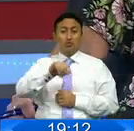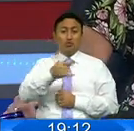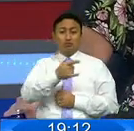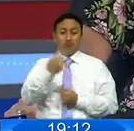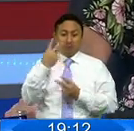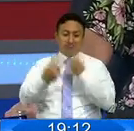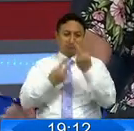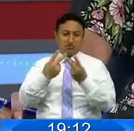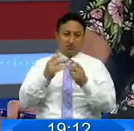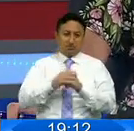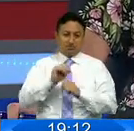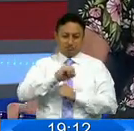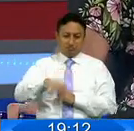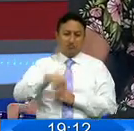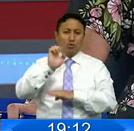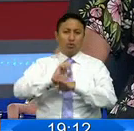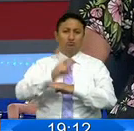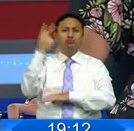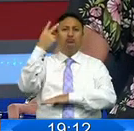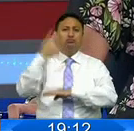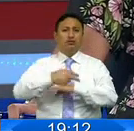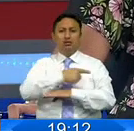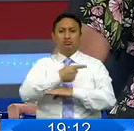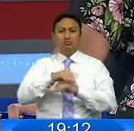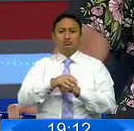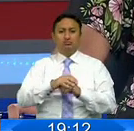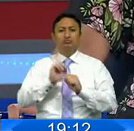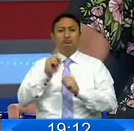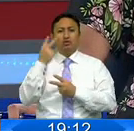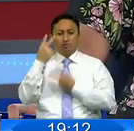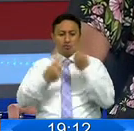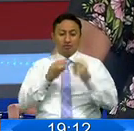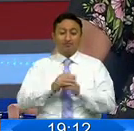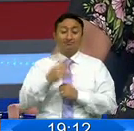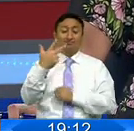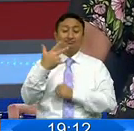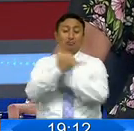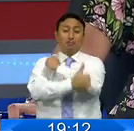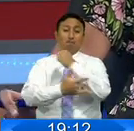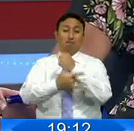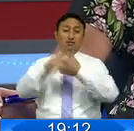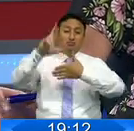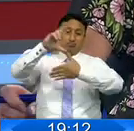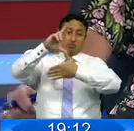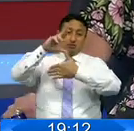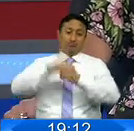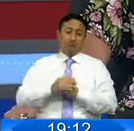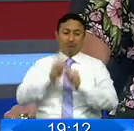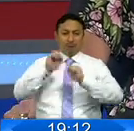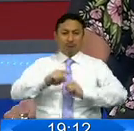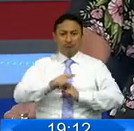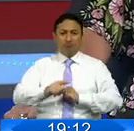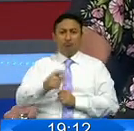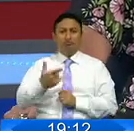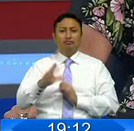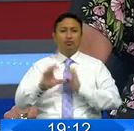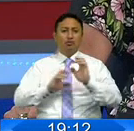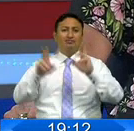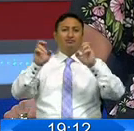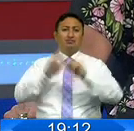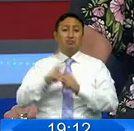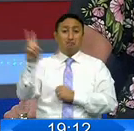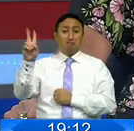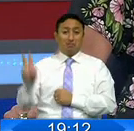una visita de 2 días al Ecuador en el marco de una gira por 3 países de América Latina. Se habló sobre el flujo migratorio de